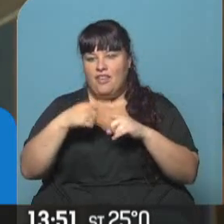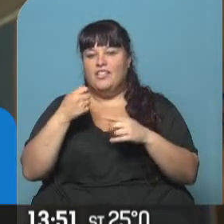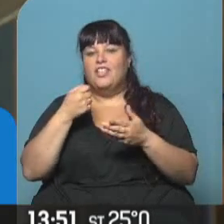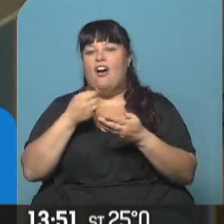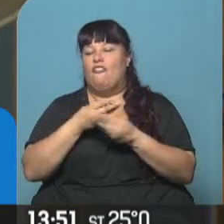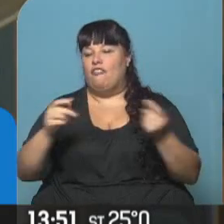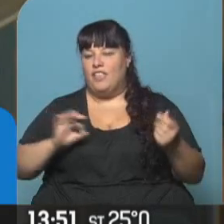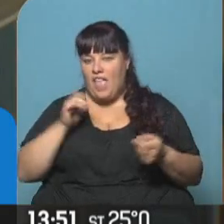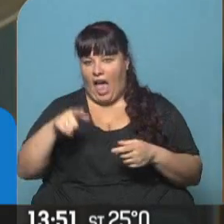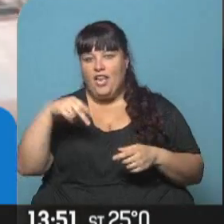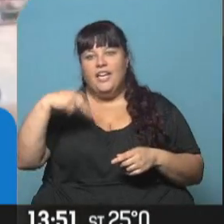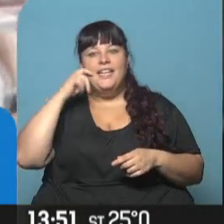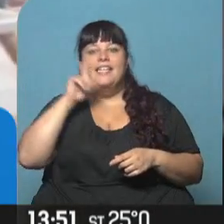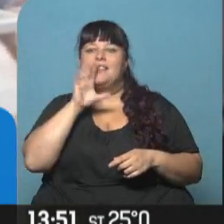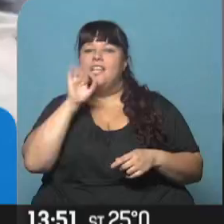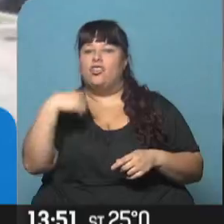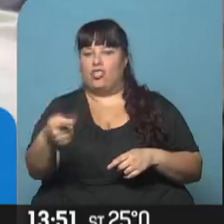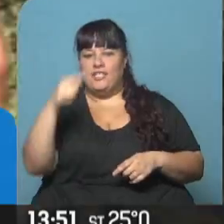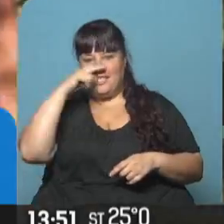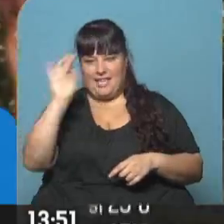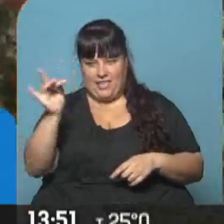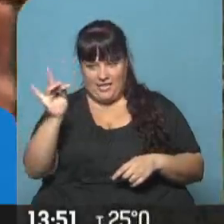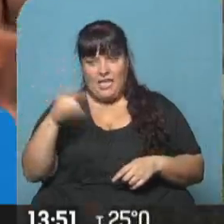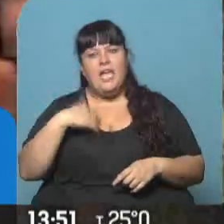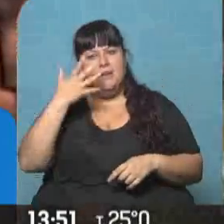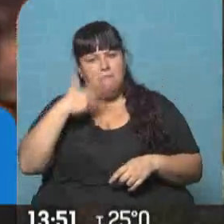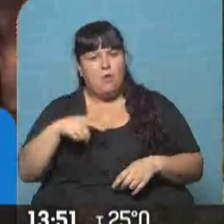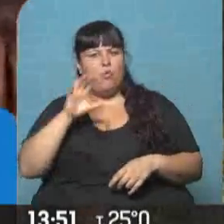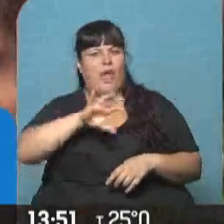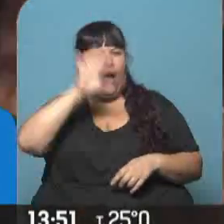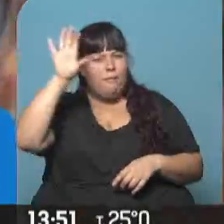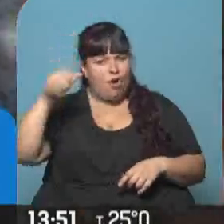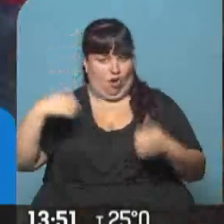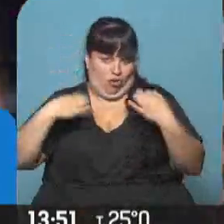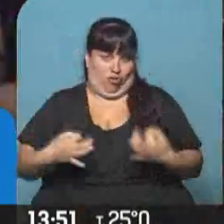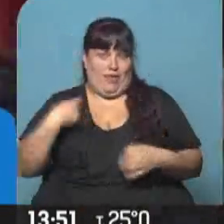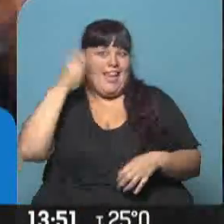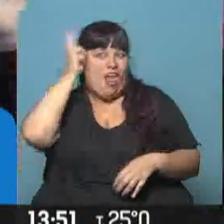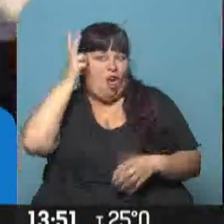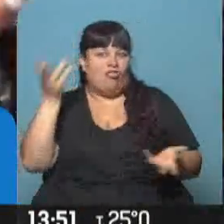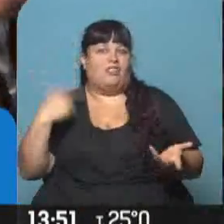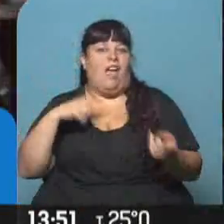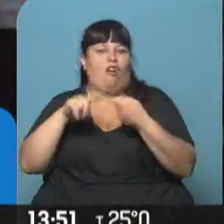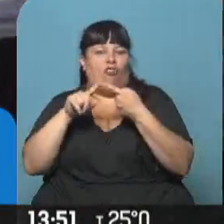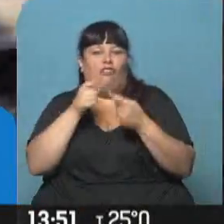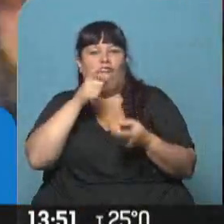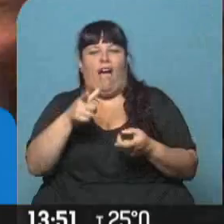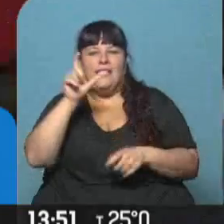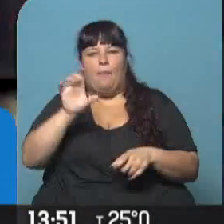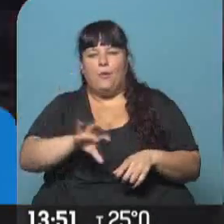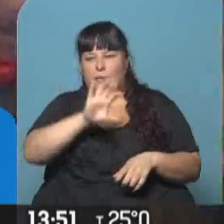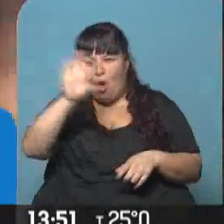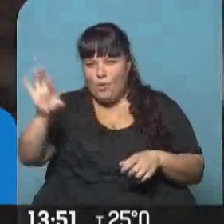año en Niceto el próximo 7 de diciembre. Nos gusta mucho ir al interior, nosotros somos de Necochea, así que nos conectamos mucho con el